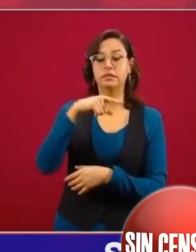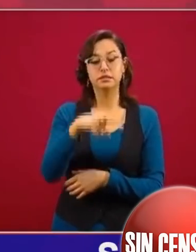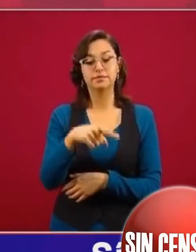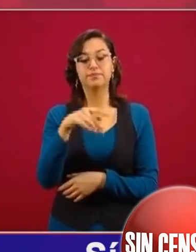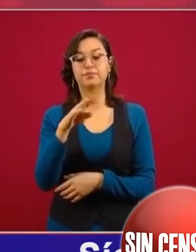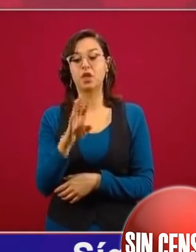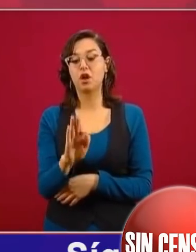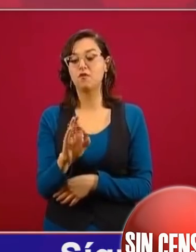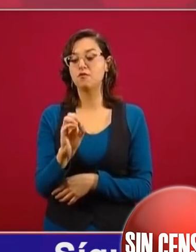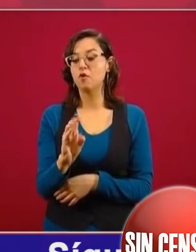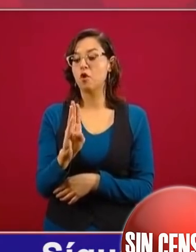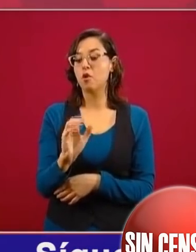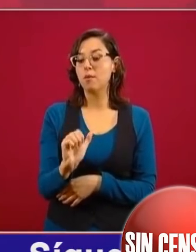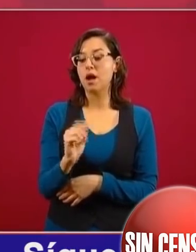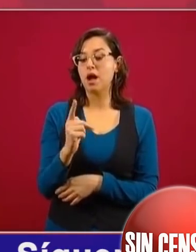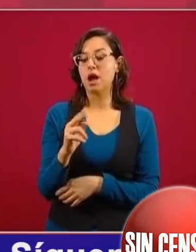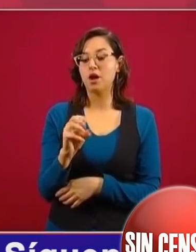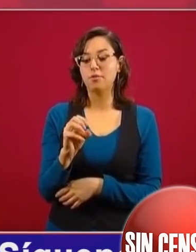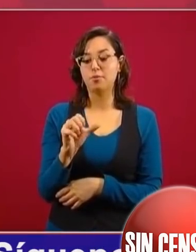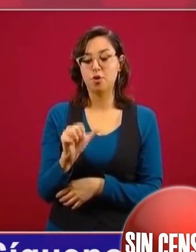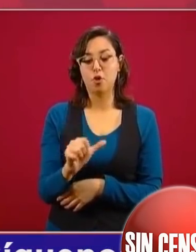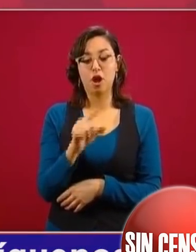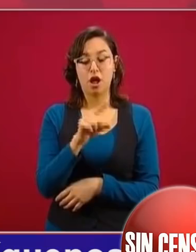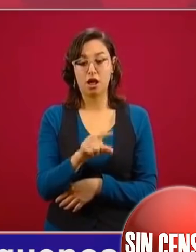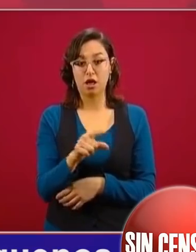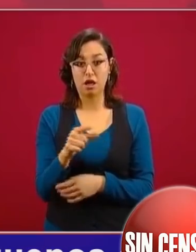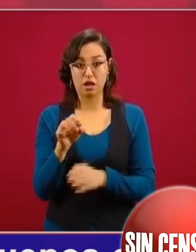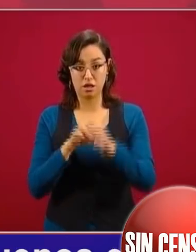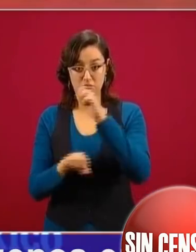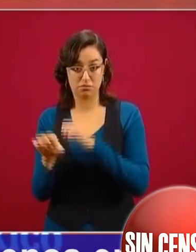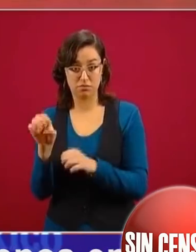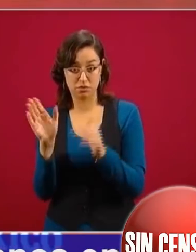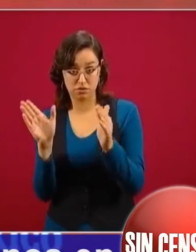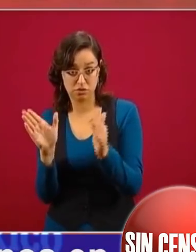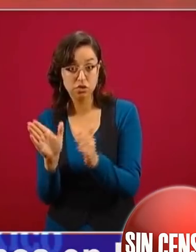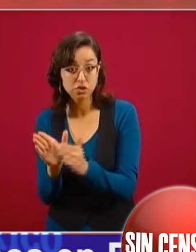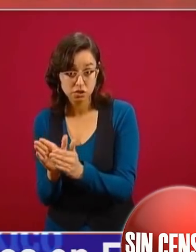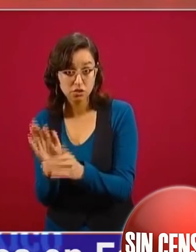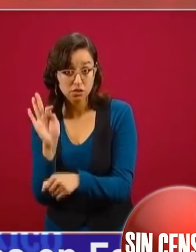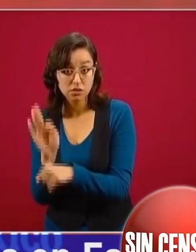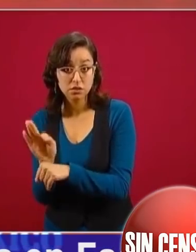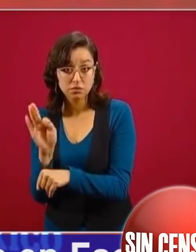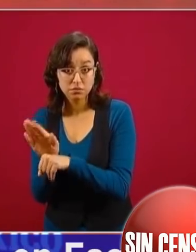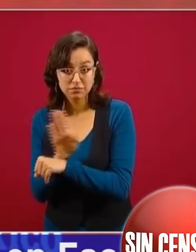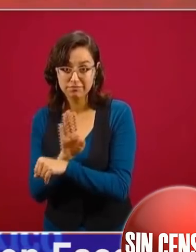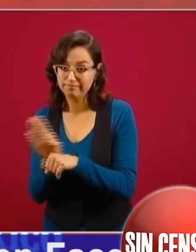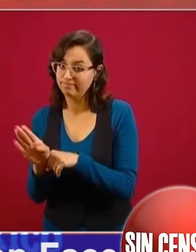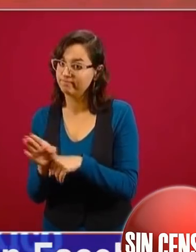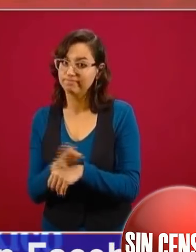medianas, beneficiaron a las grandes, muy grandes.